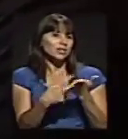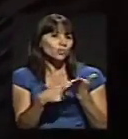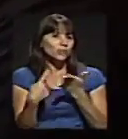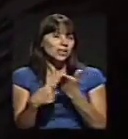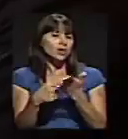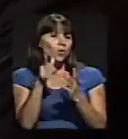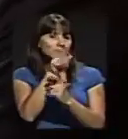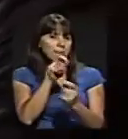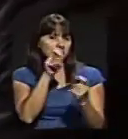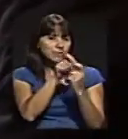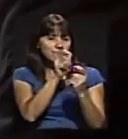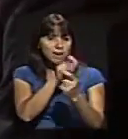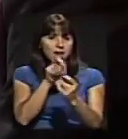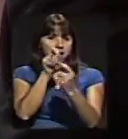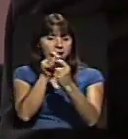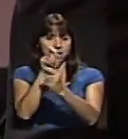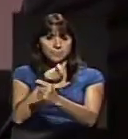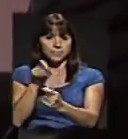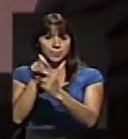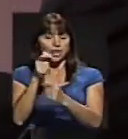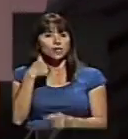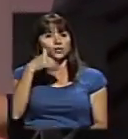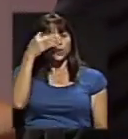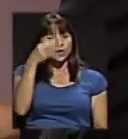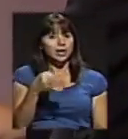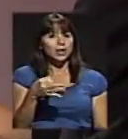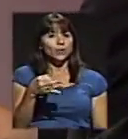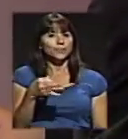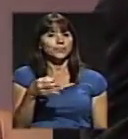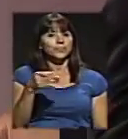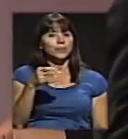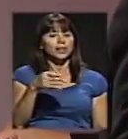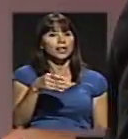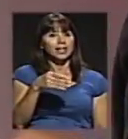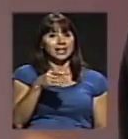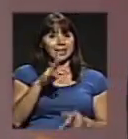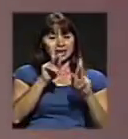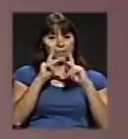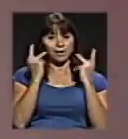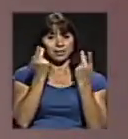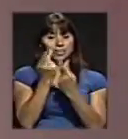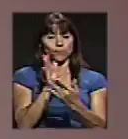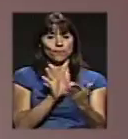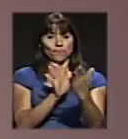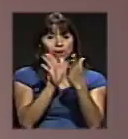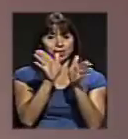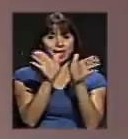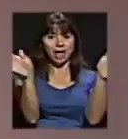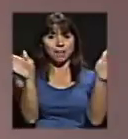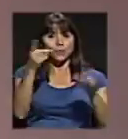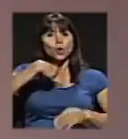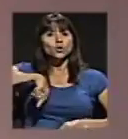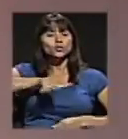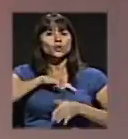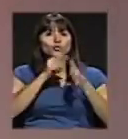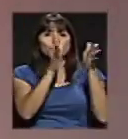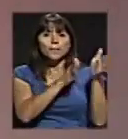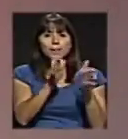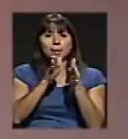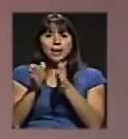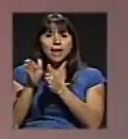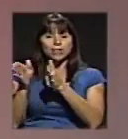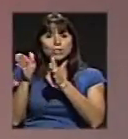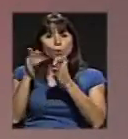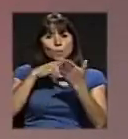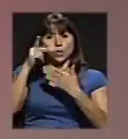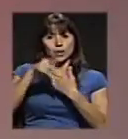concreto. Yo creo que nosotros en el Frente Amplio estamos preparando nuestro programa de gobierno